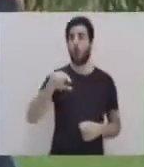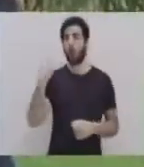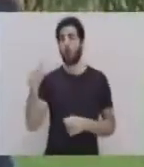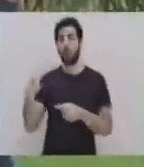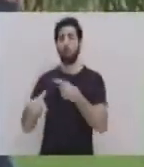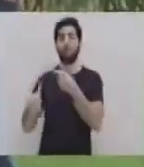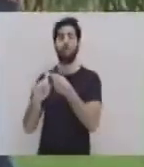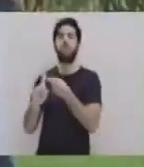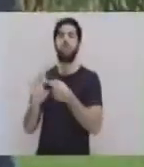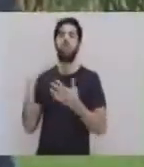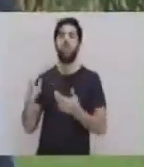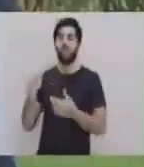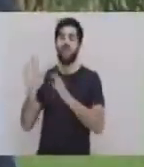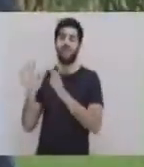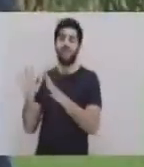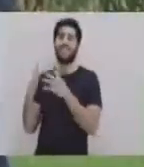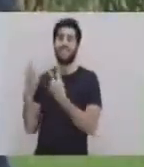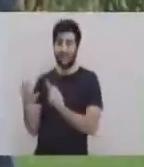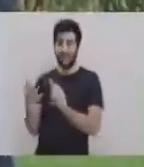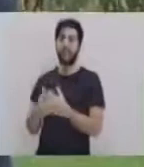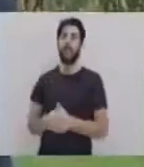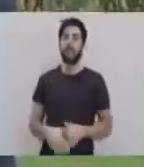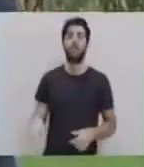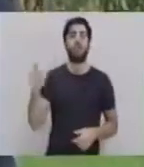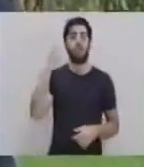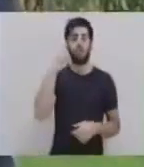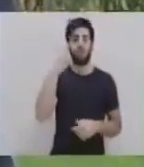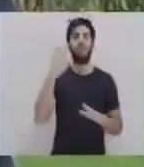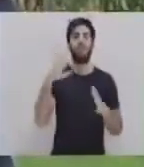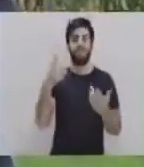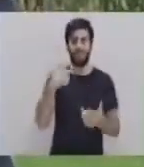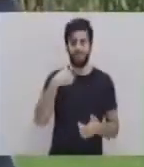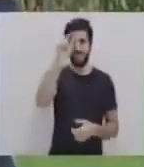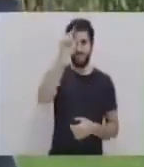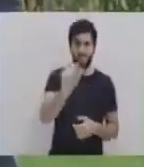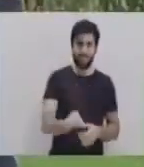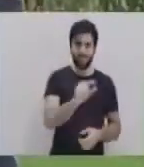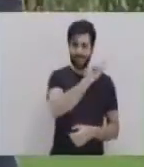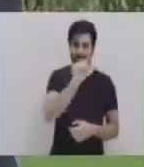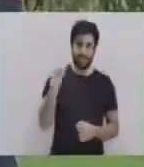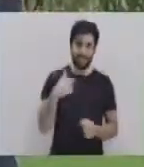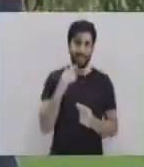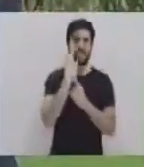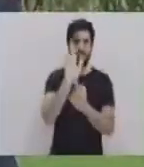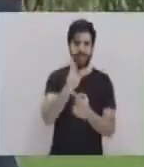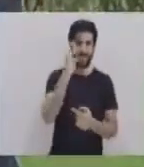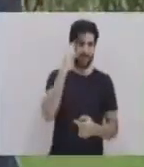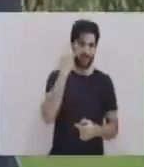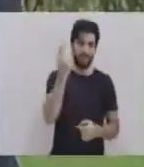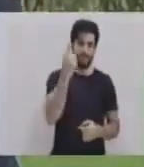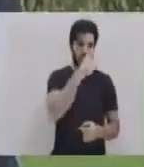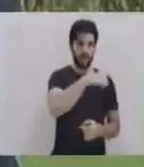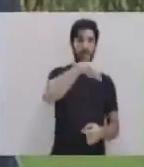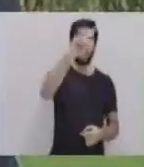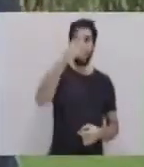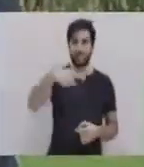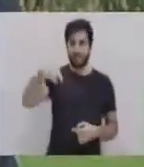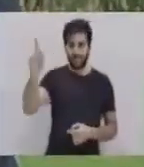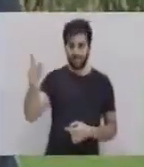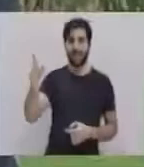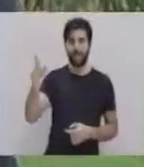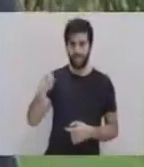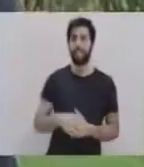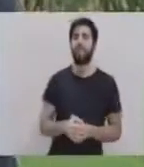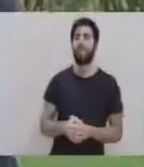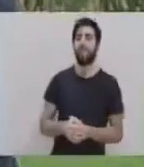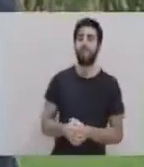14 y para el lado positivo queda 16. ¿Te recuerdas de la gráfica que te enseñé en primera instancia? Sí,